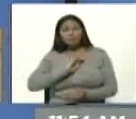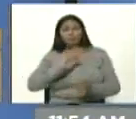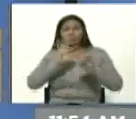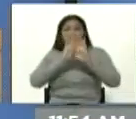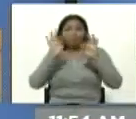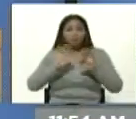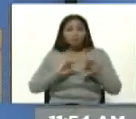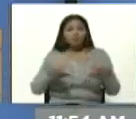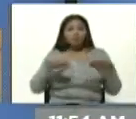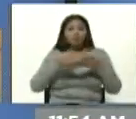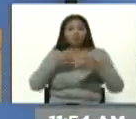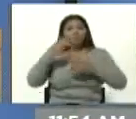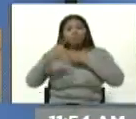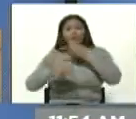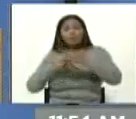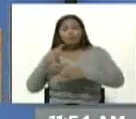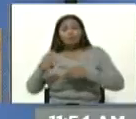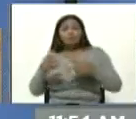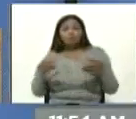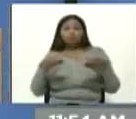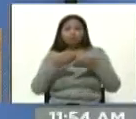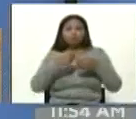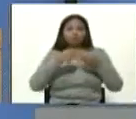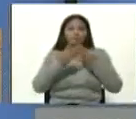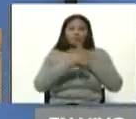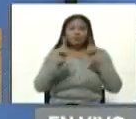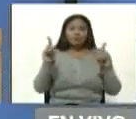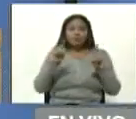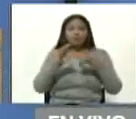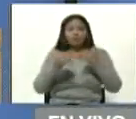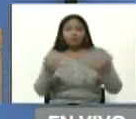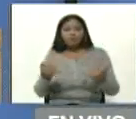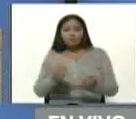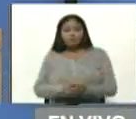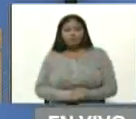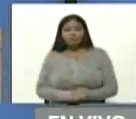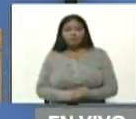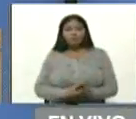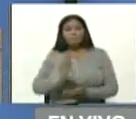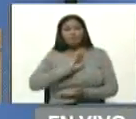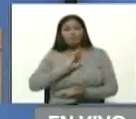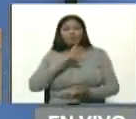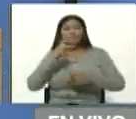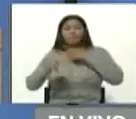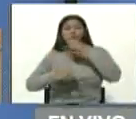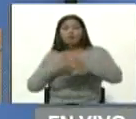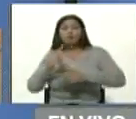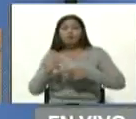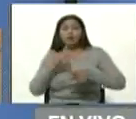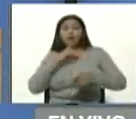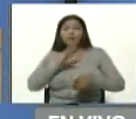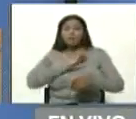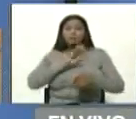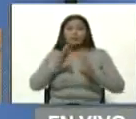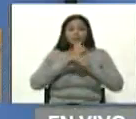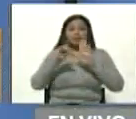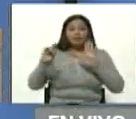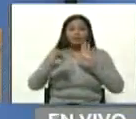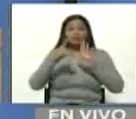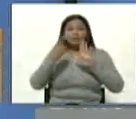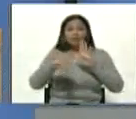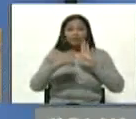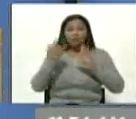a los partidos políticos que juegan a la democracia, a los partidos políticos que apuestan al derecho que tienen los